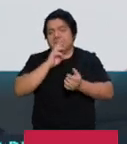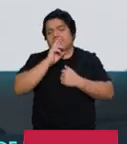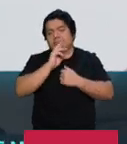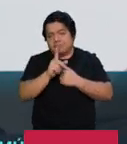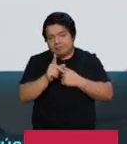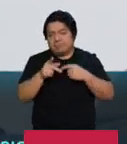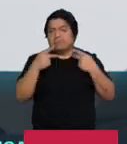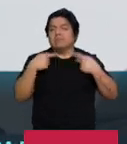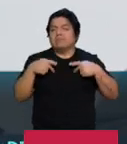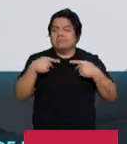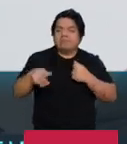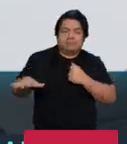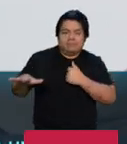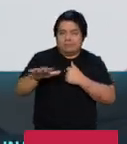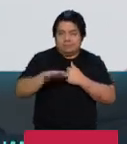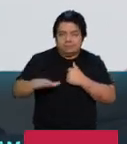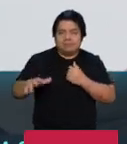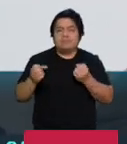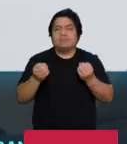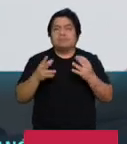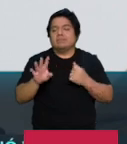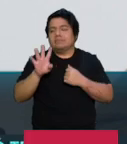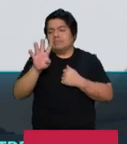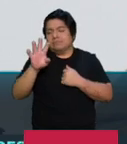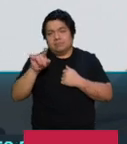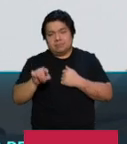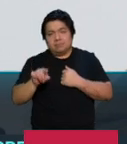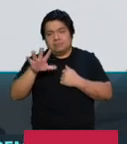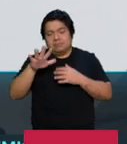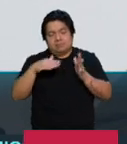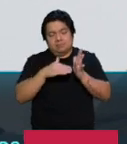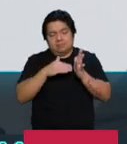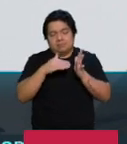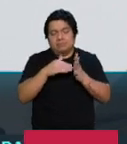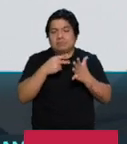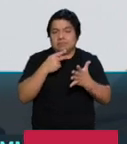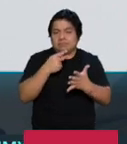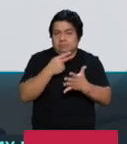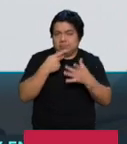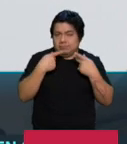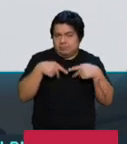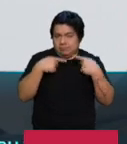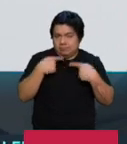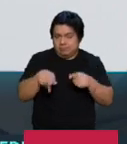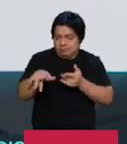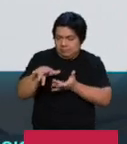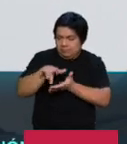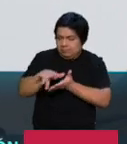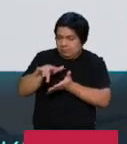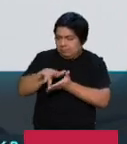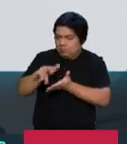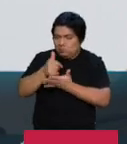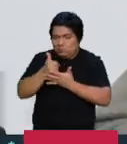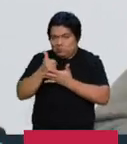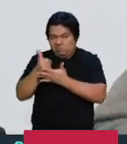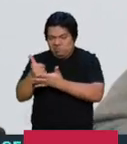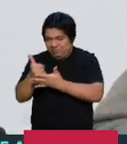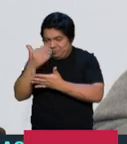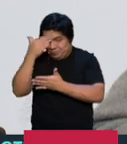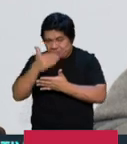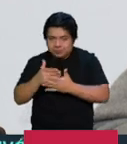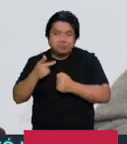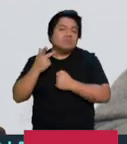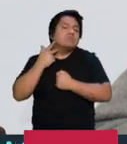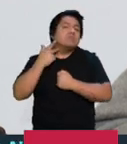la población. 4.5 millones de personas resultaron apoyadas desde una